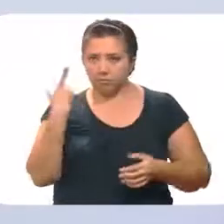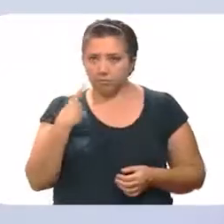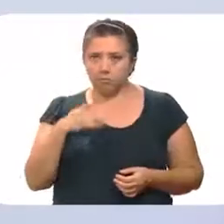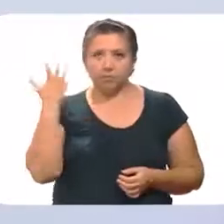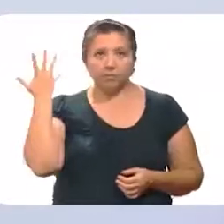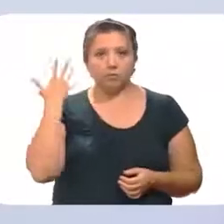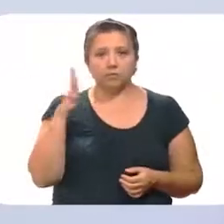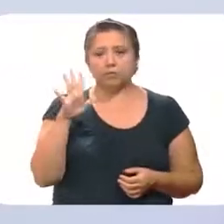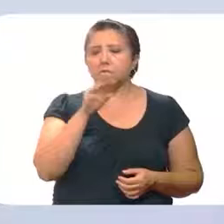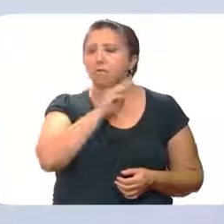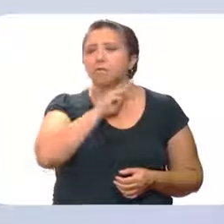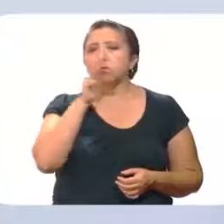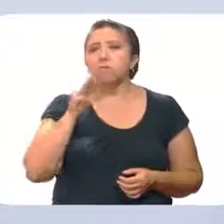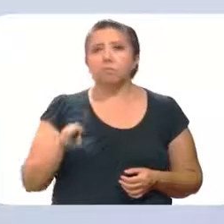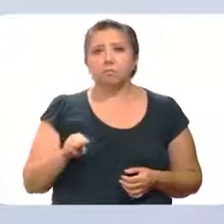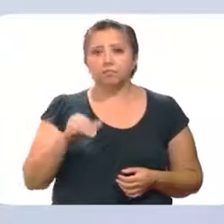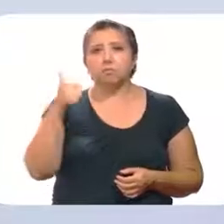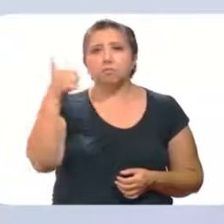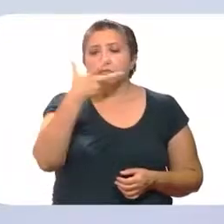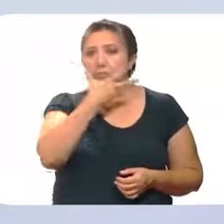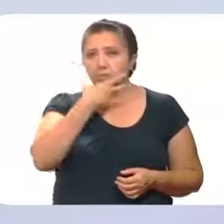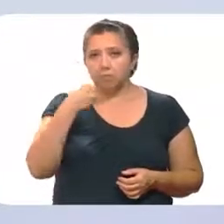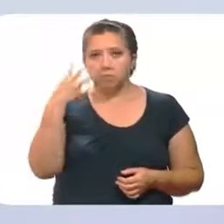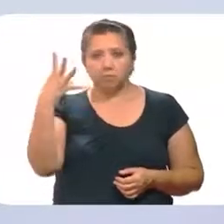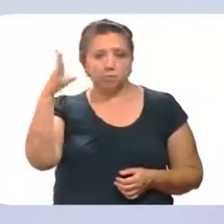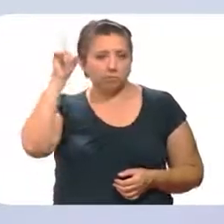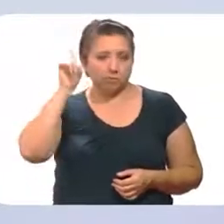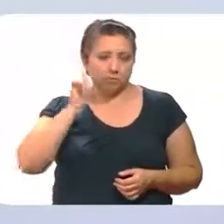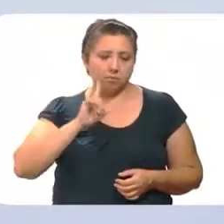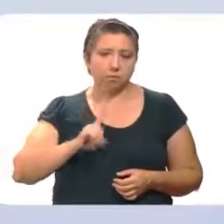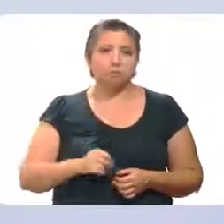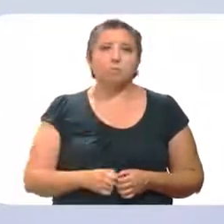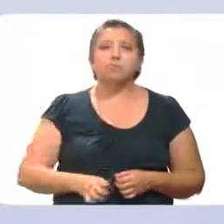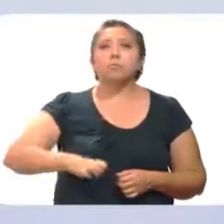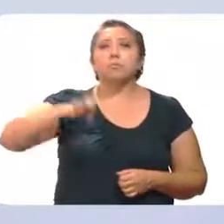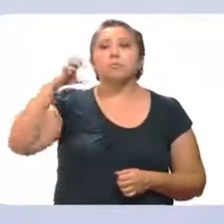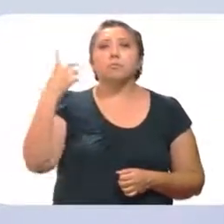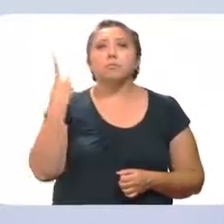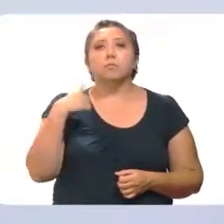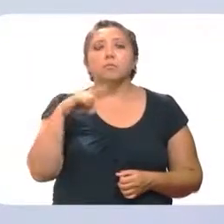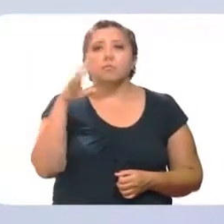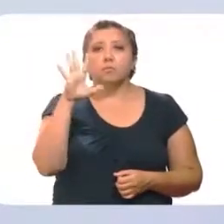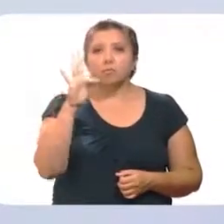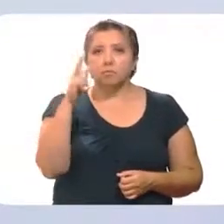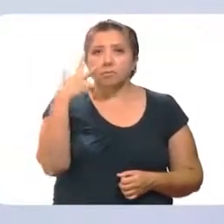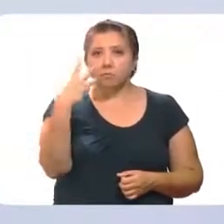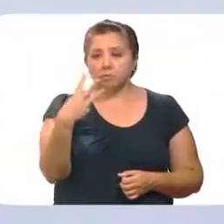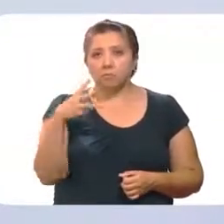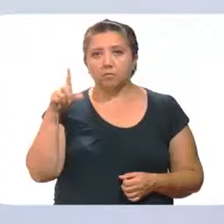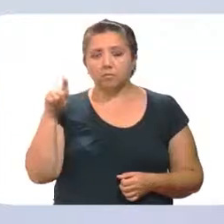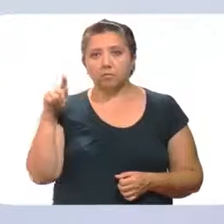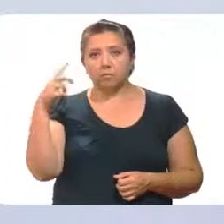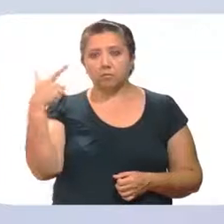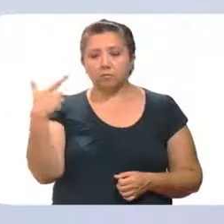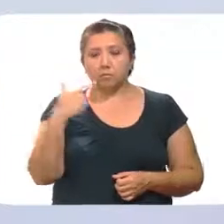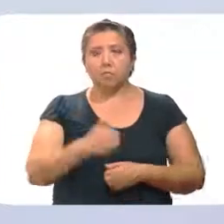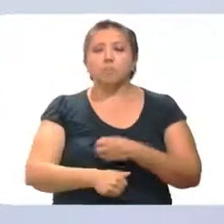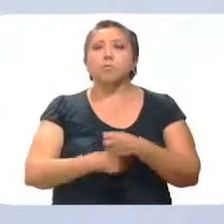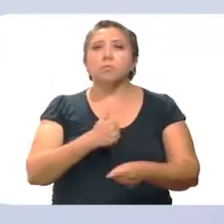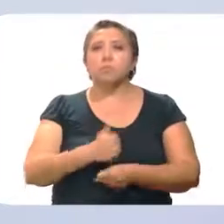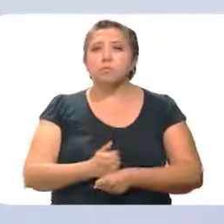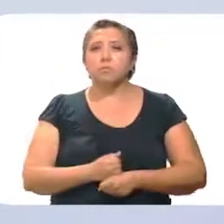informamos de 10 fallecimientos. Son 6 hombres y 4 mujeres, de un rango de edad de 43 a 77